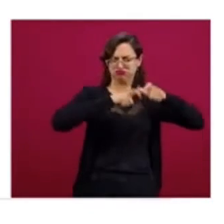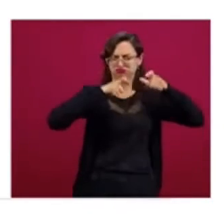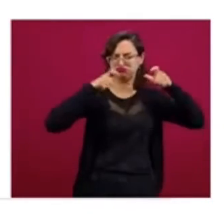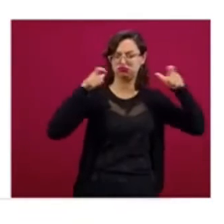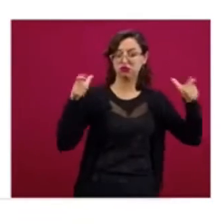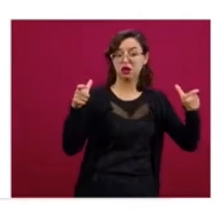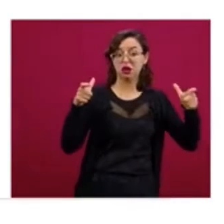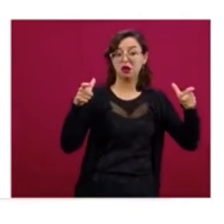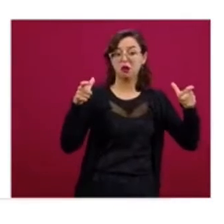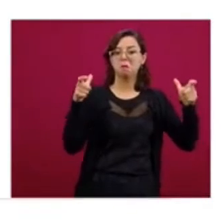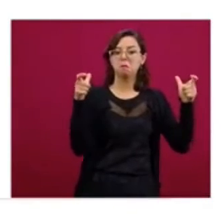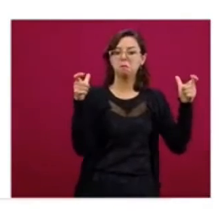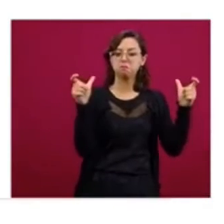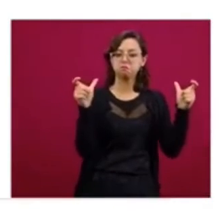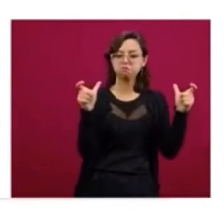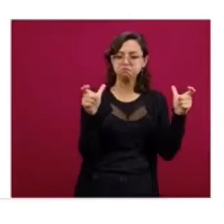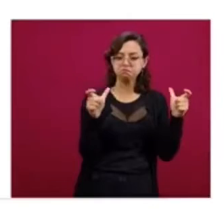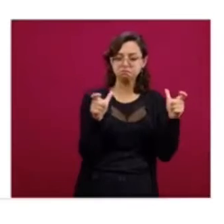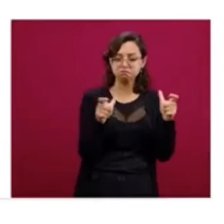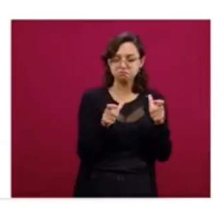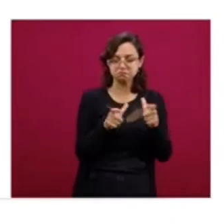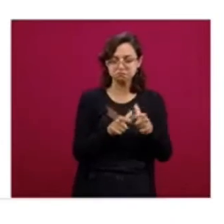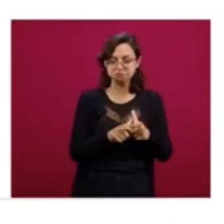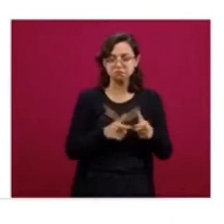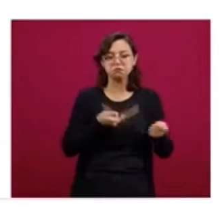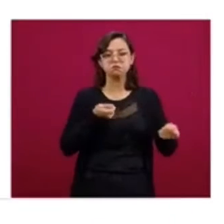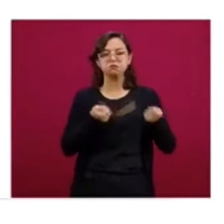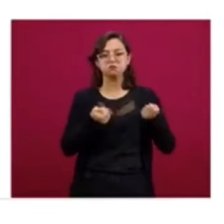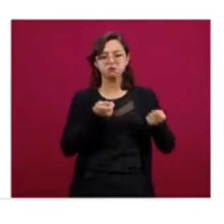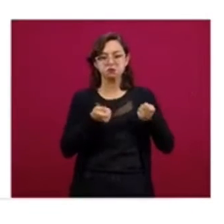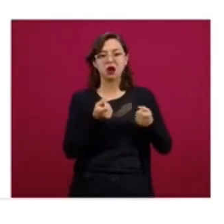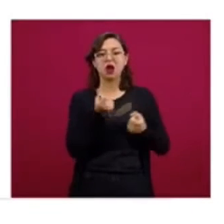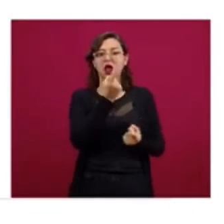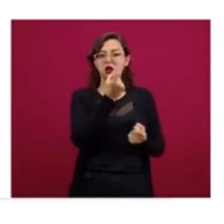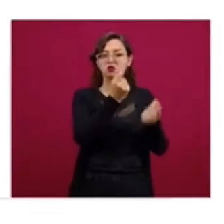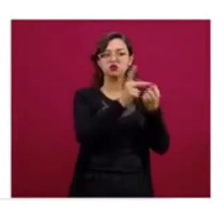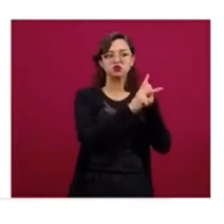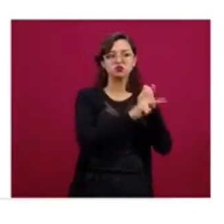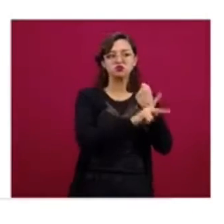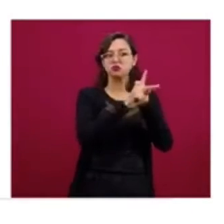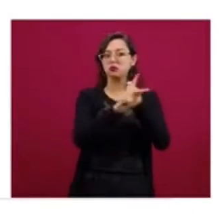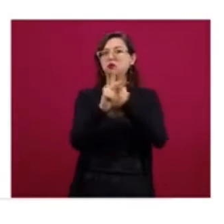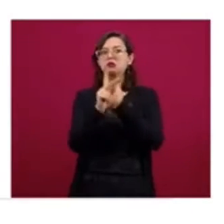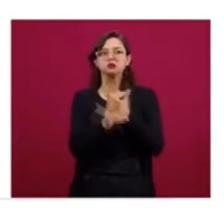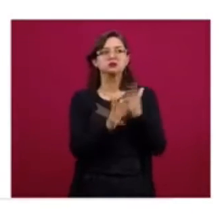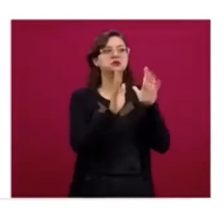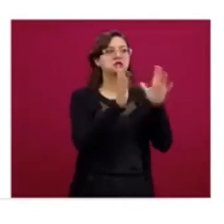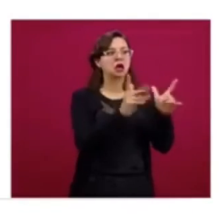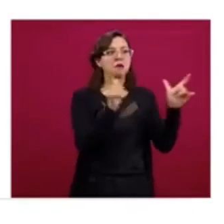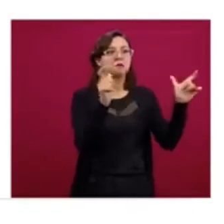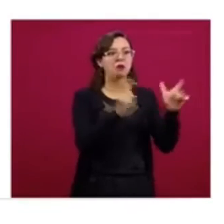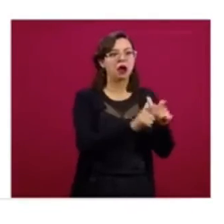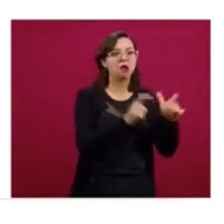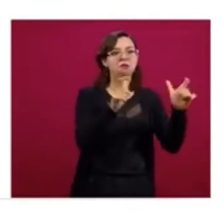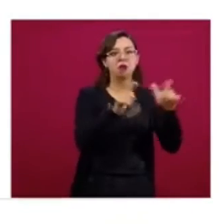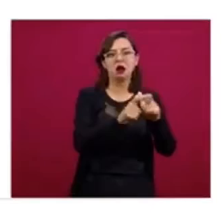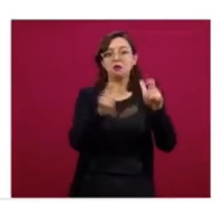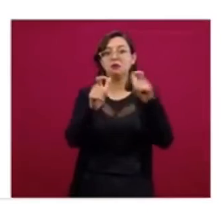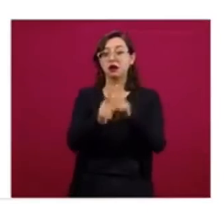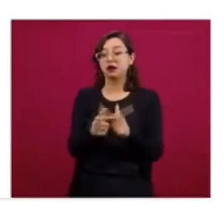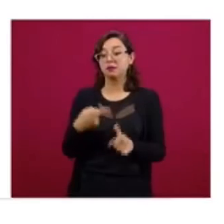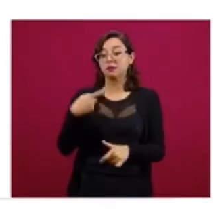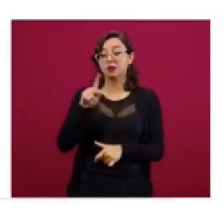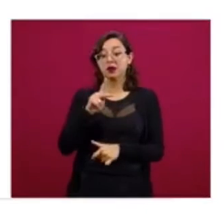encerrados. ¿Incrementa el número de agresiones familiares? La agresión, la tristeza, depresión. Depresión, por